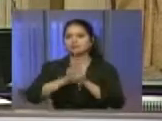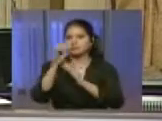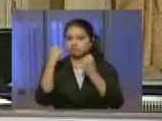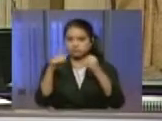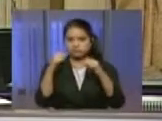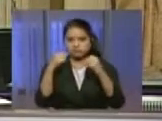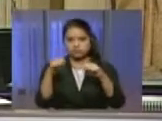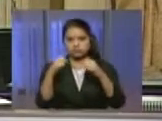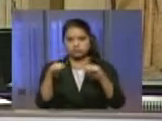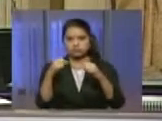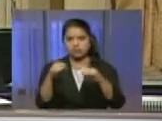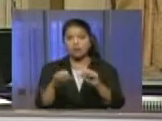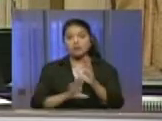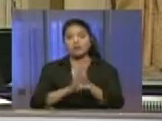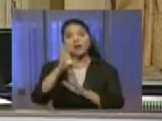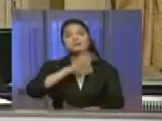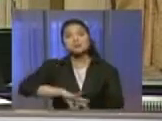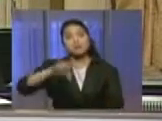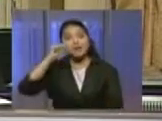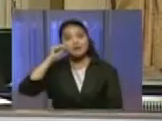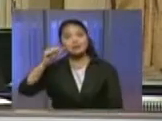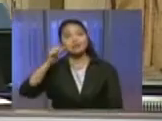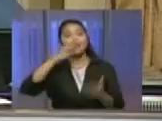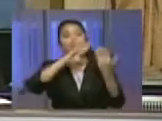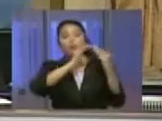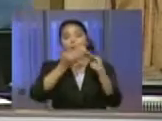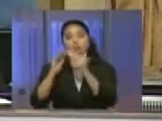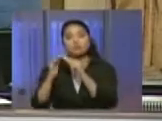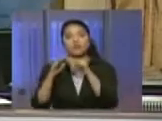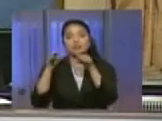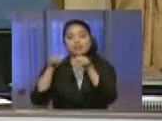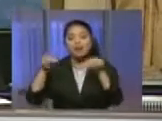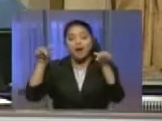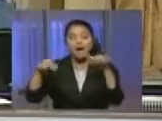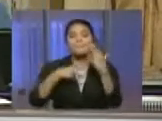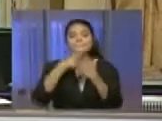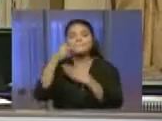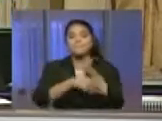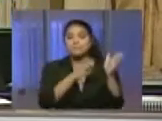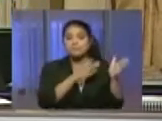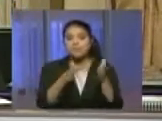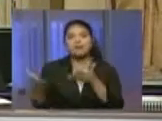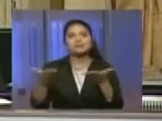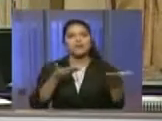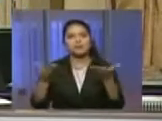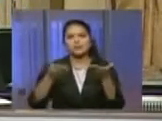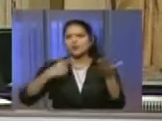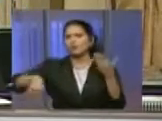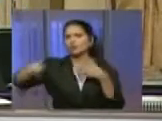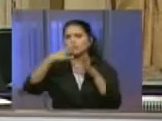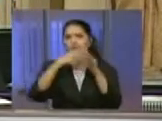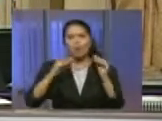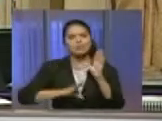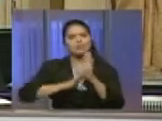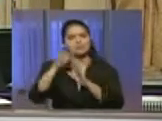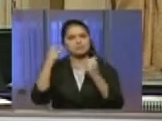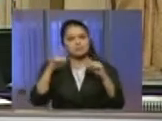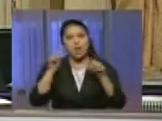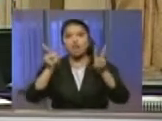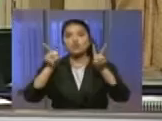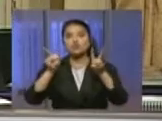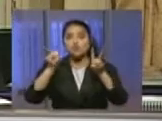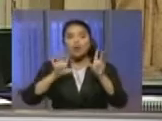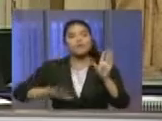desarrolle para que el socialismo comunal territorial y todos los planes de vivienda servicios públicos y para que el nuevo modelo